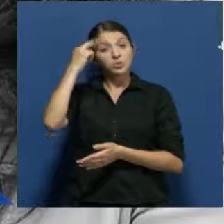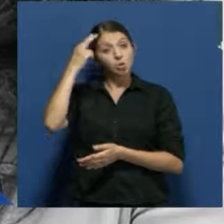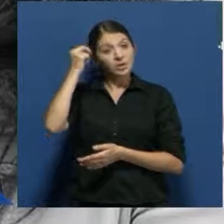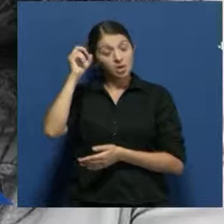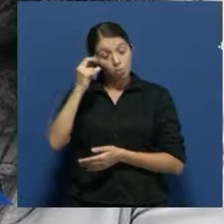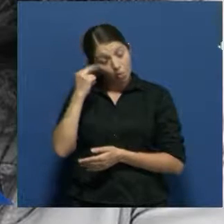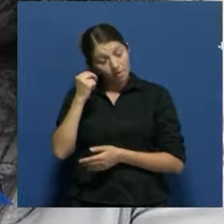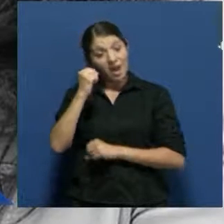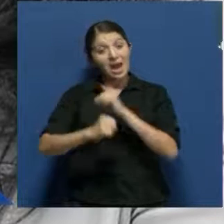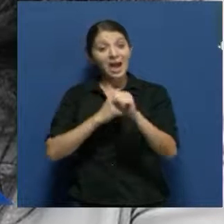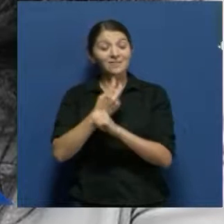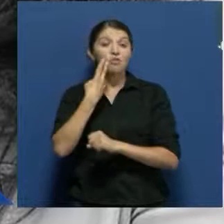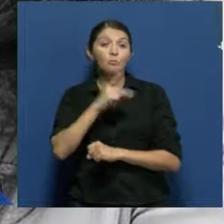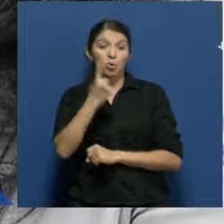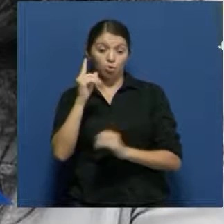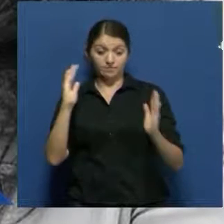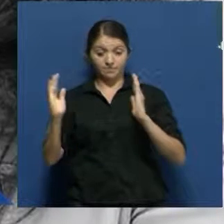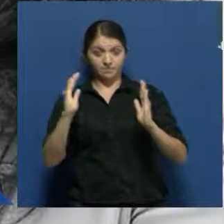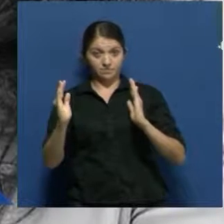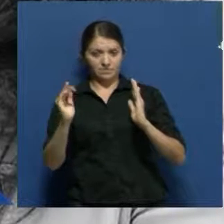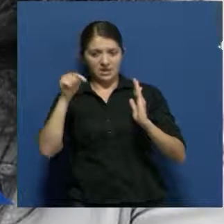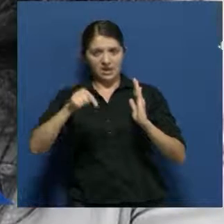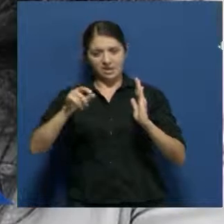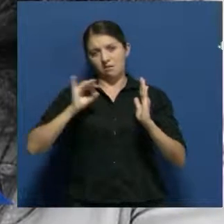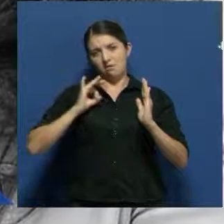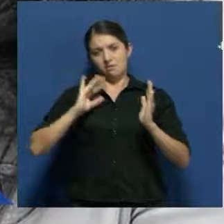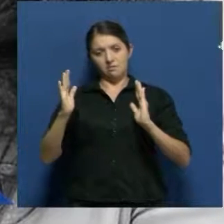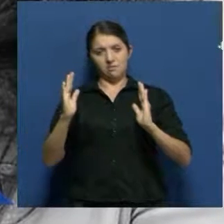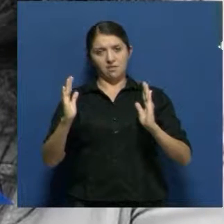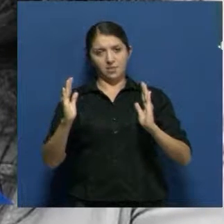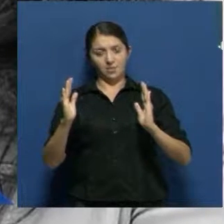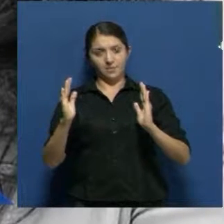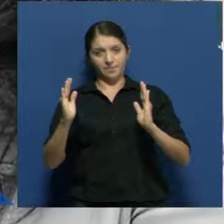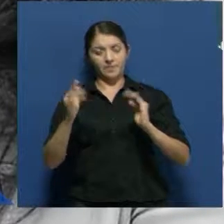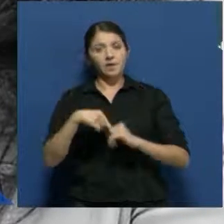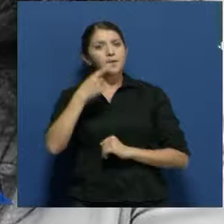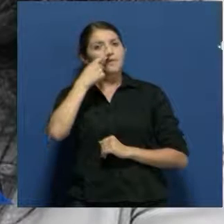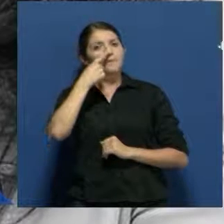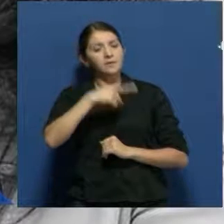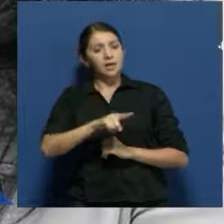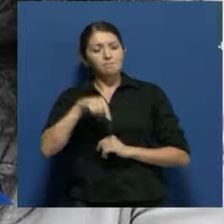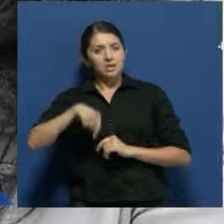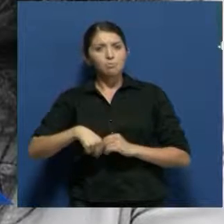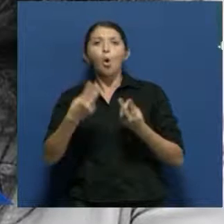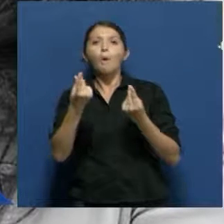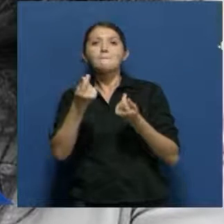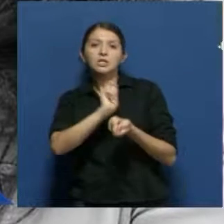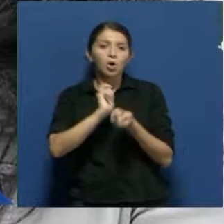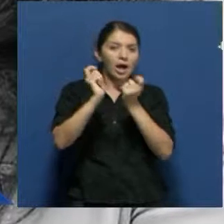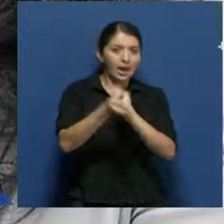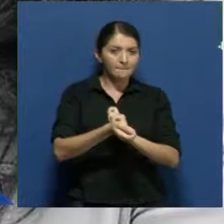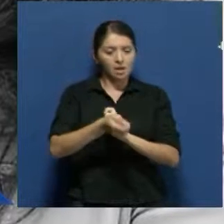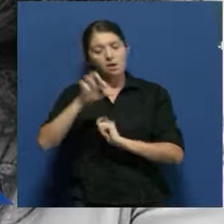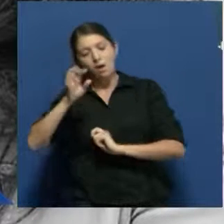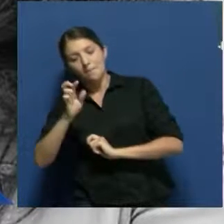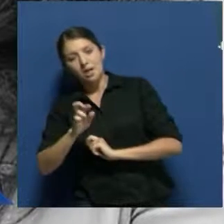2001, en plena época final de la convertibilidad, con vigencia